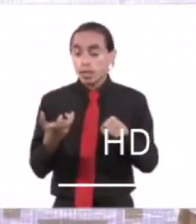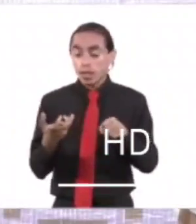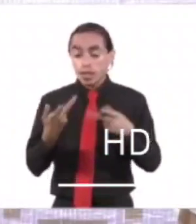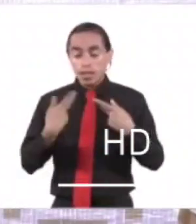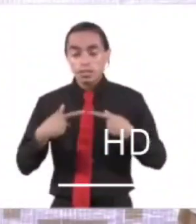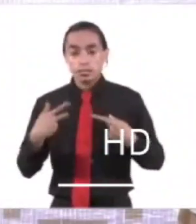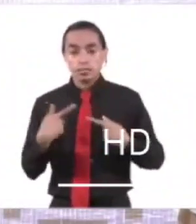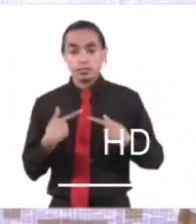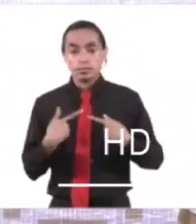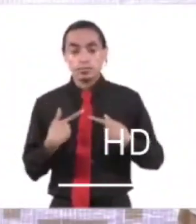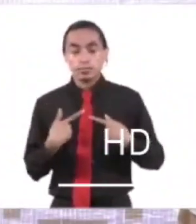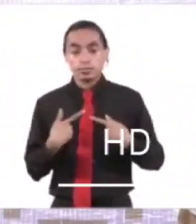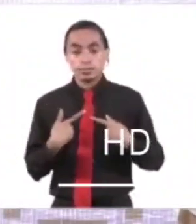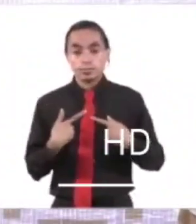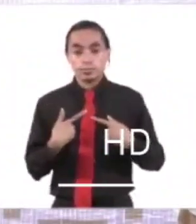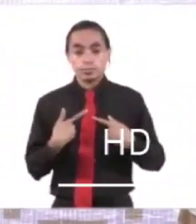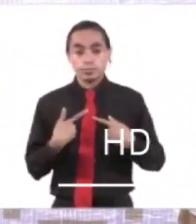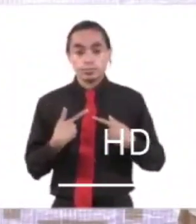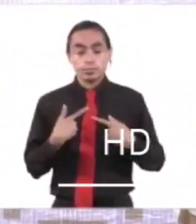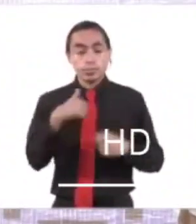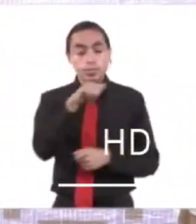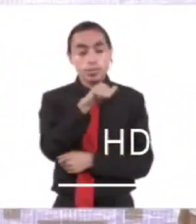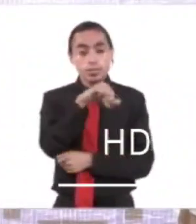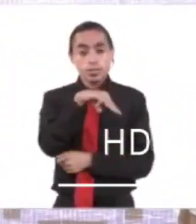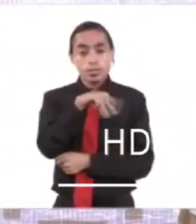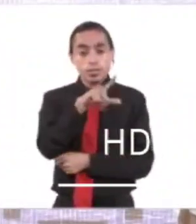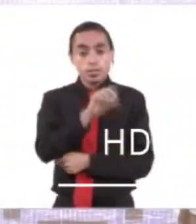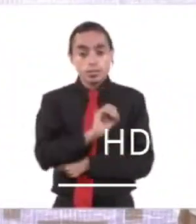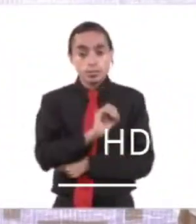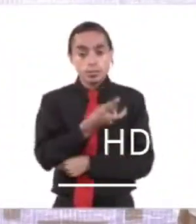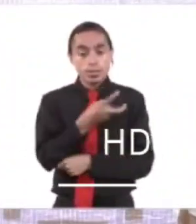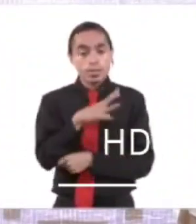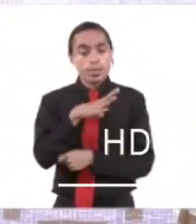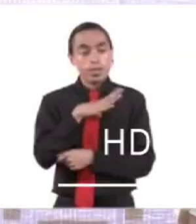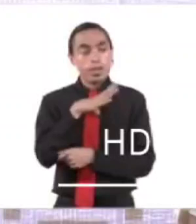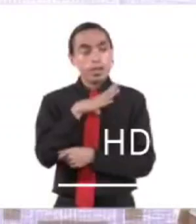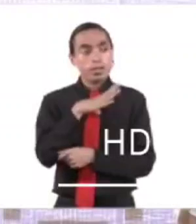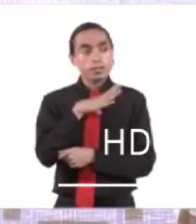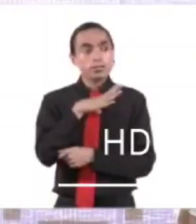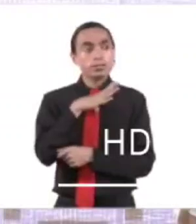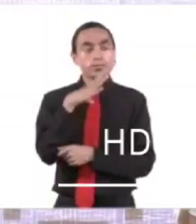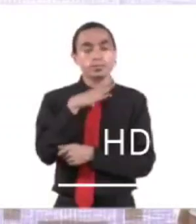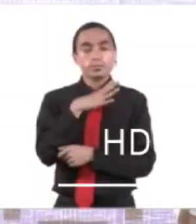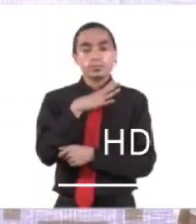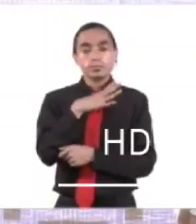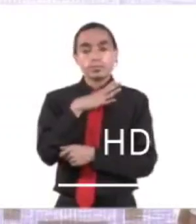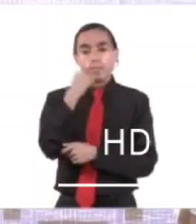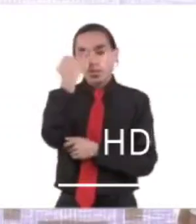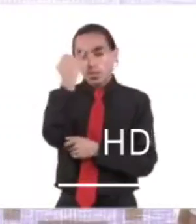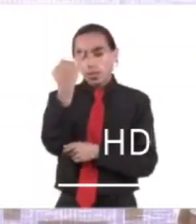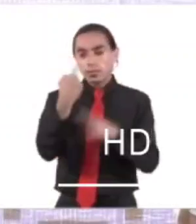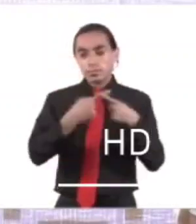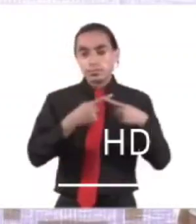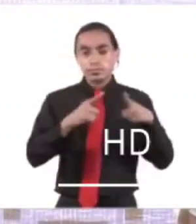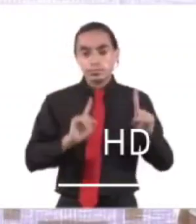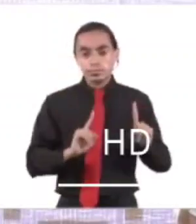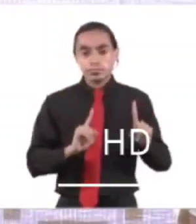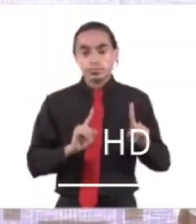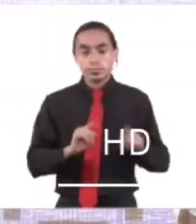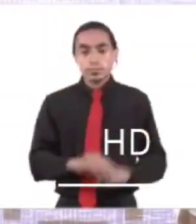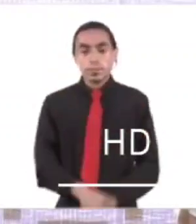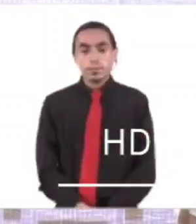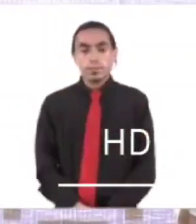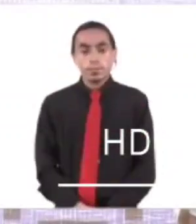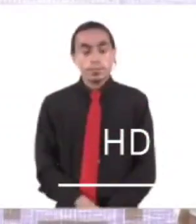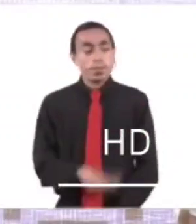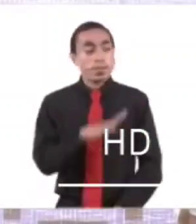gente. Andrés Manuel López Obrador cambió el debate político en la ciudad y ahora en el país. Y